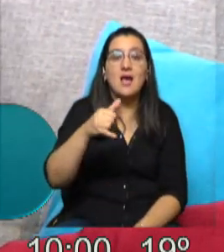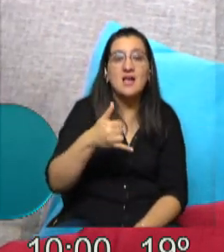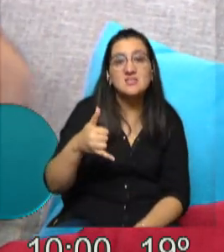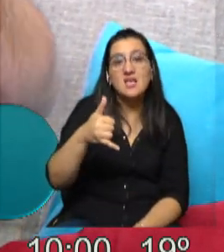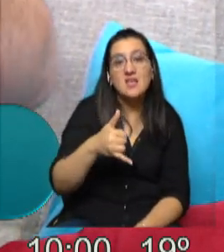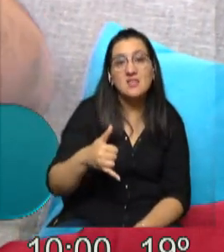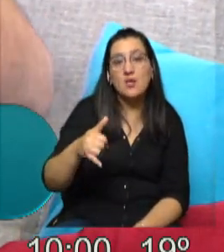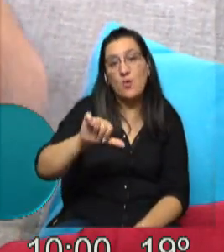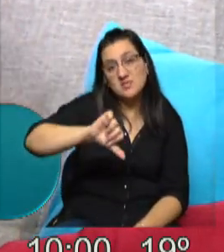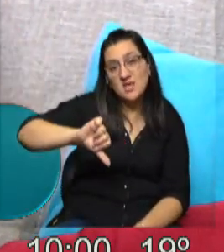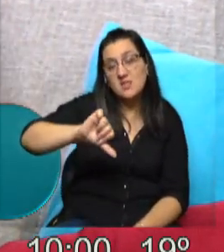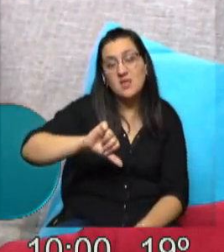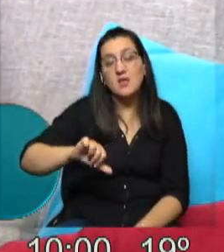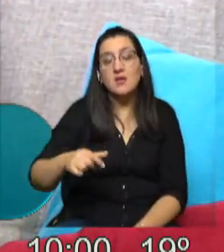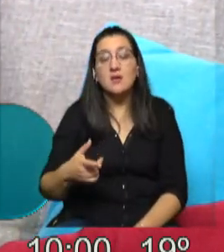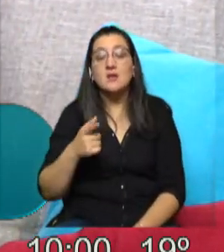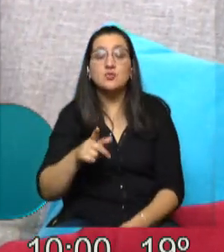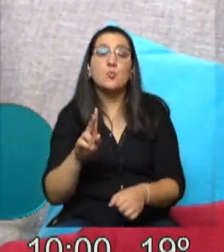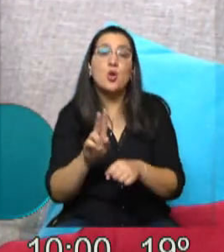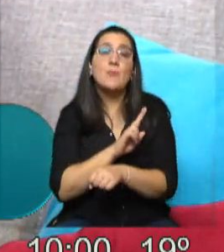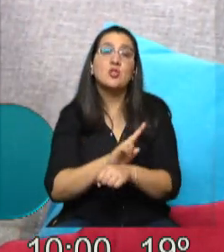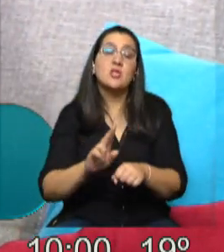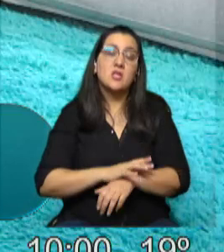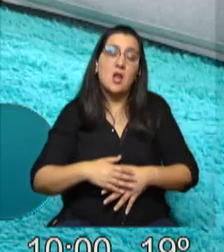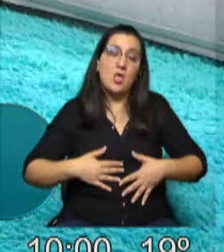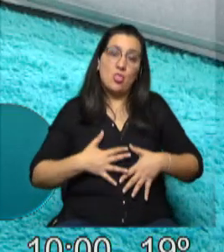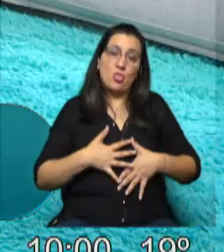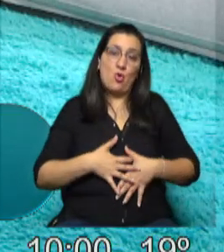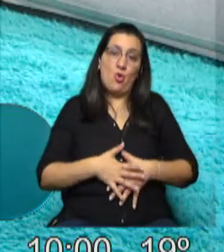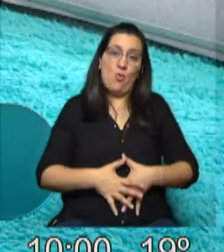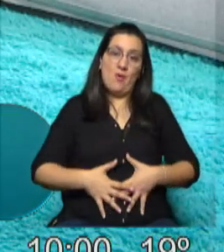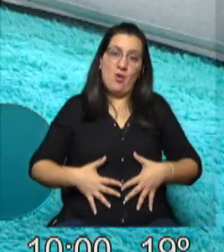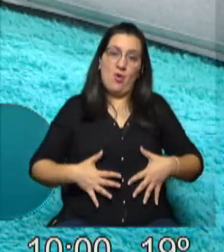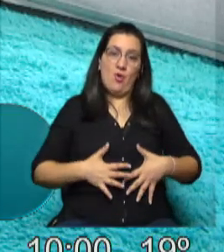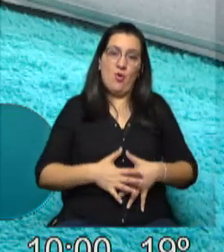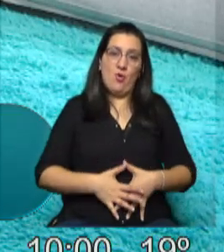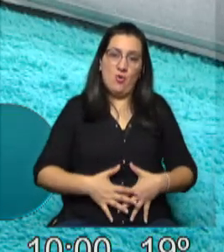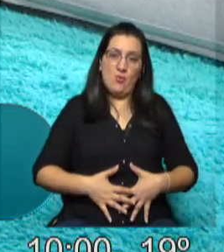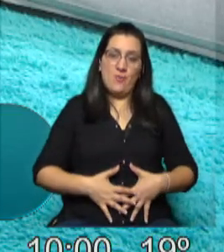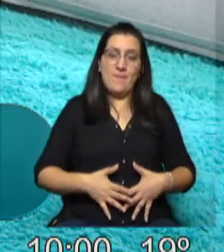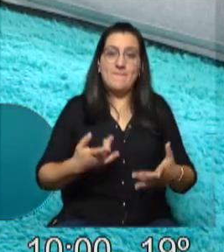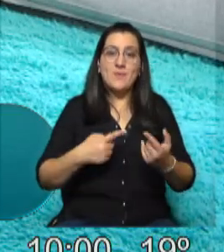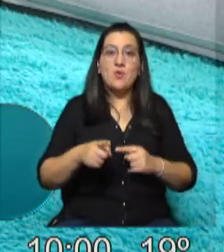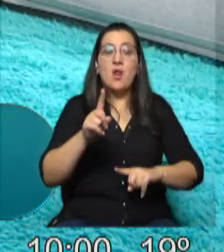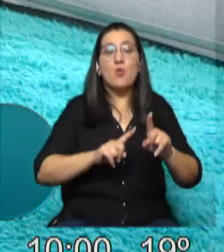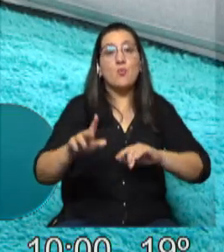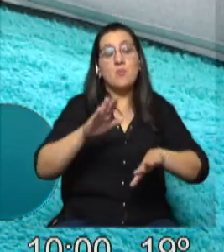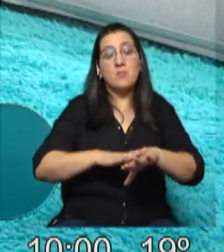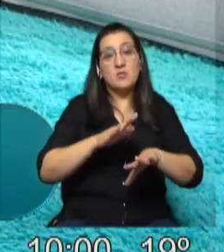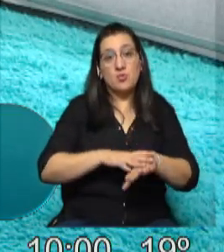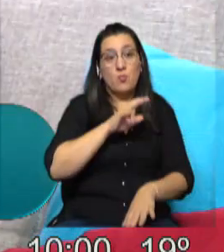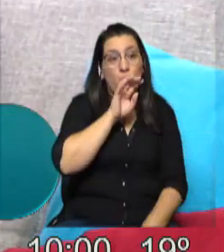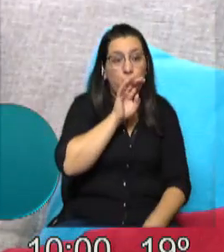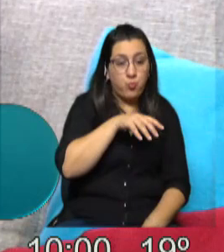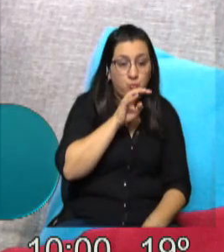de lámina que iba a provocar de que no se absorbiera tanto. Obviamente que en algún momento debe haber dado algún vómito y